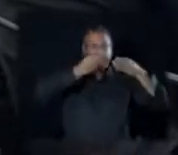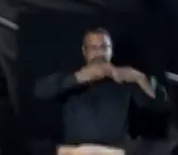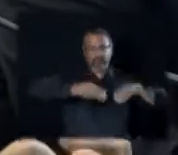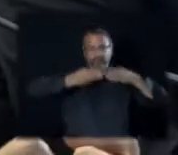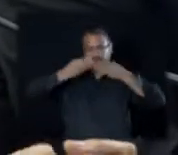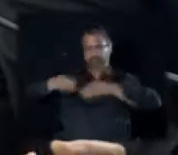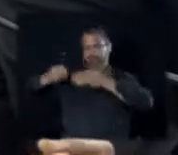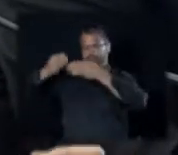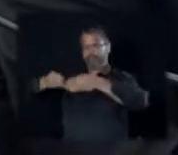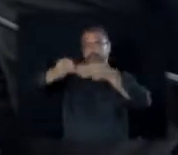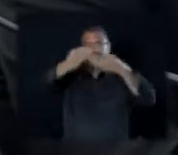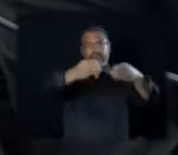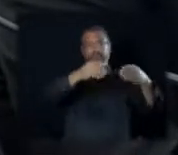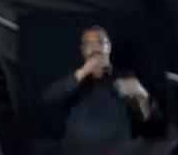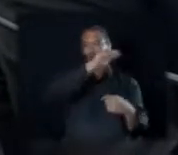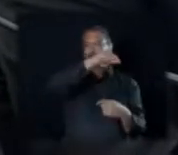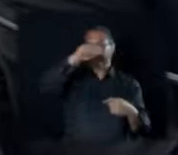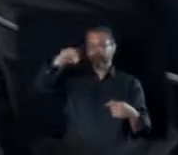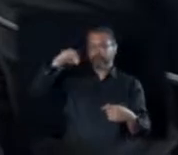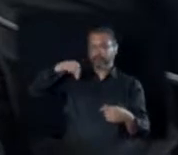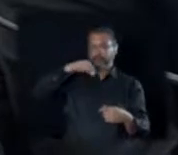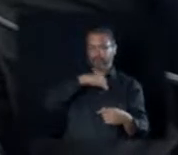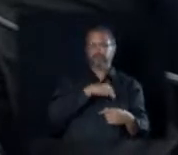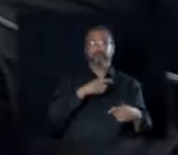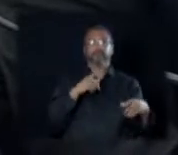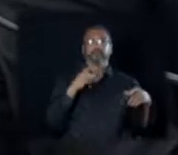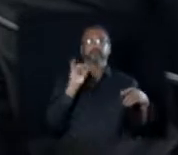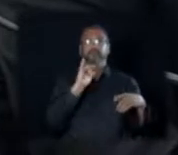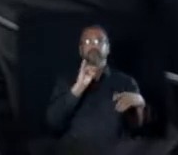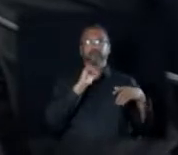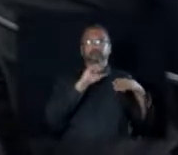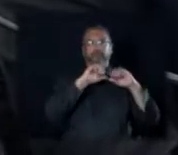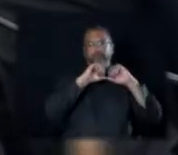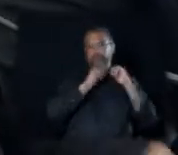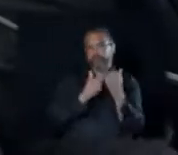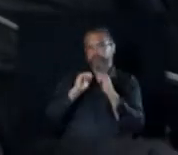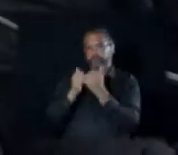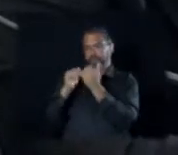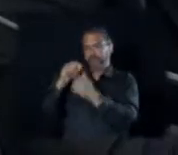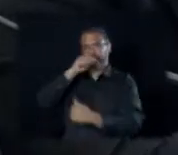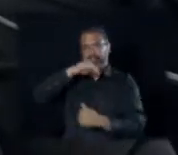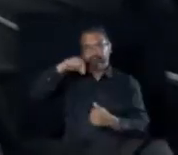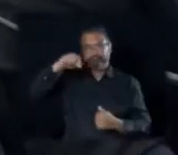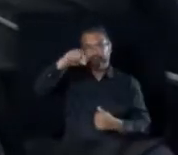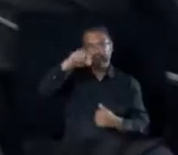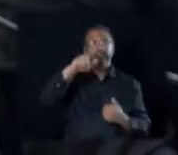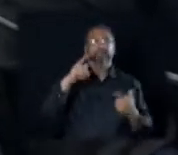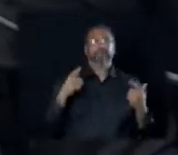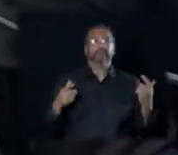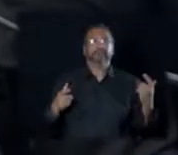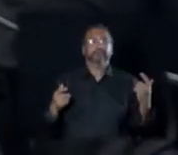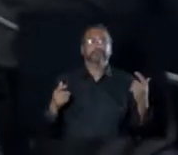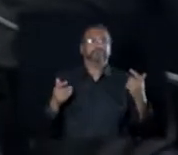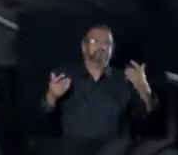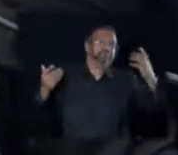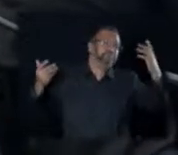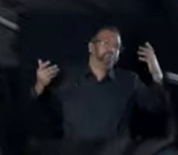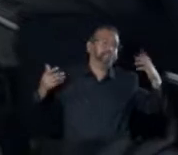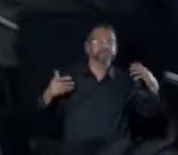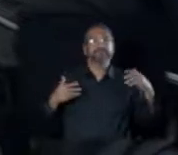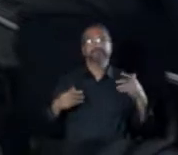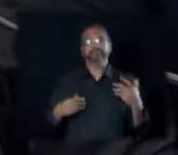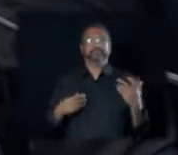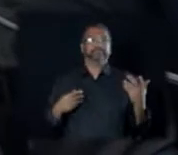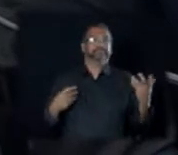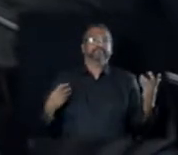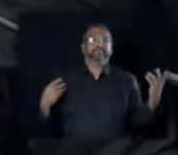del balance del efectivo. La fragmentación de origen, la fragmentación de entidades, y es algo que hemos mencionado